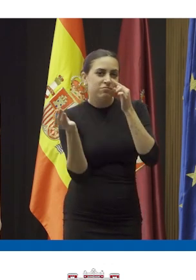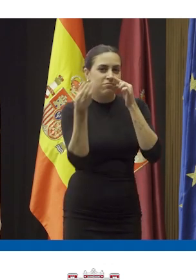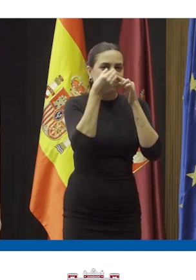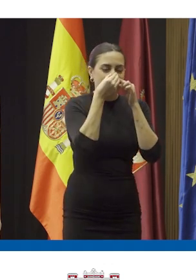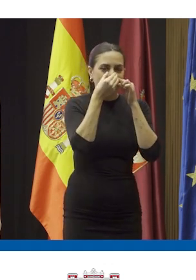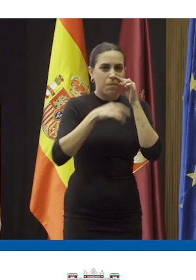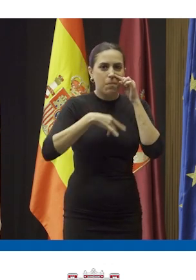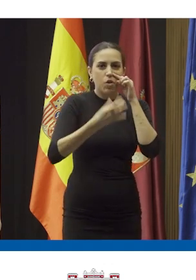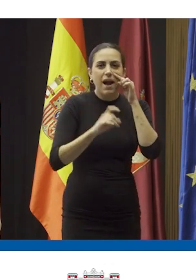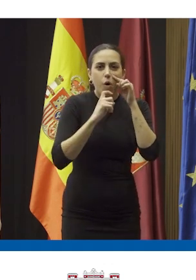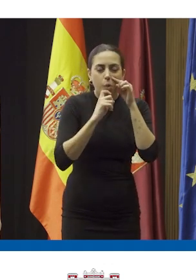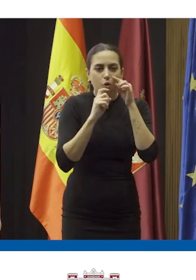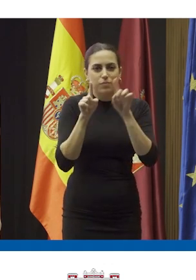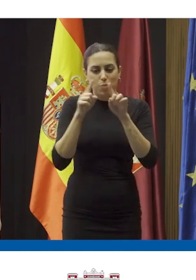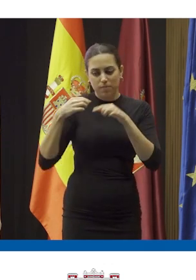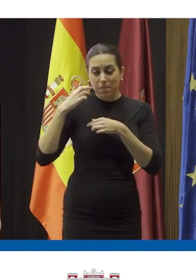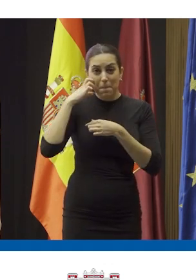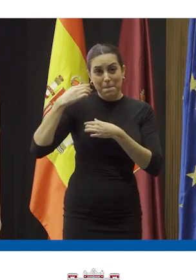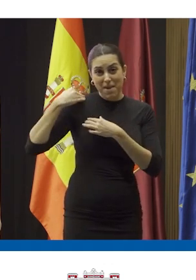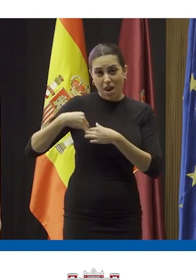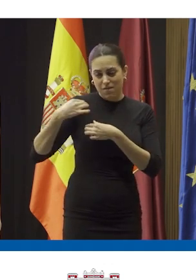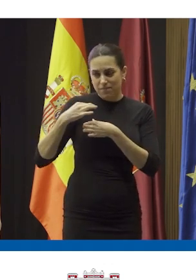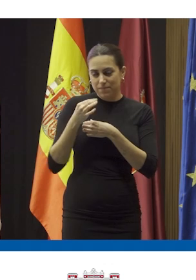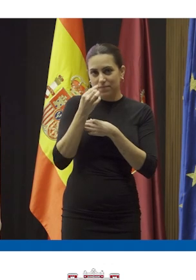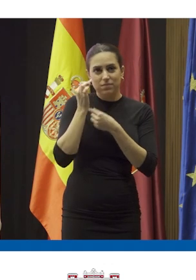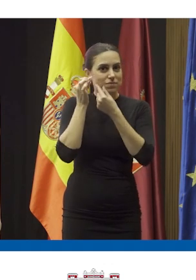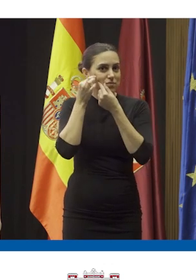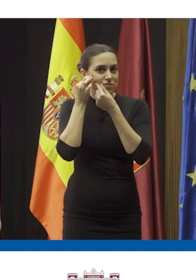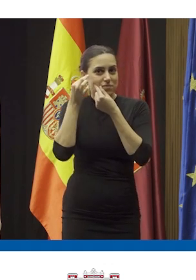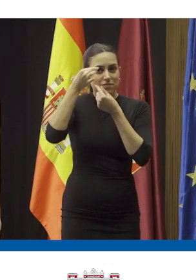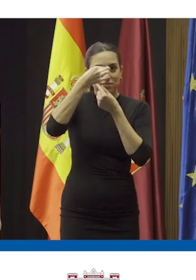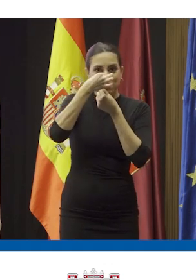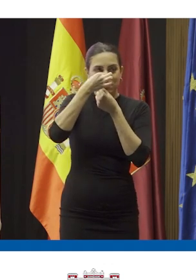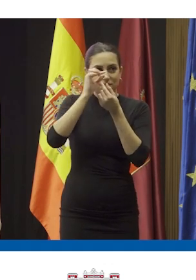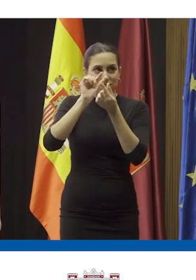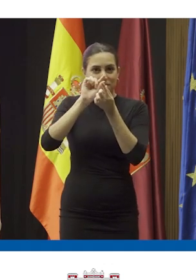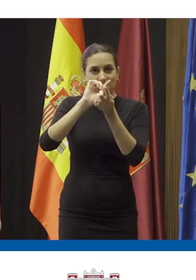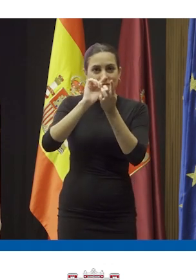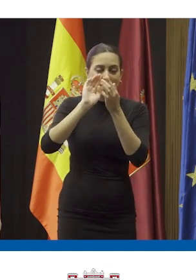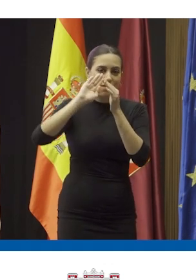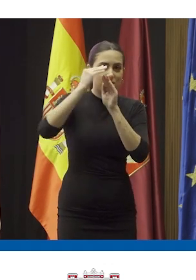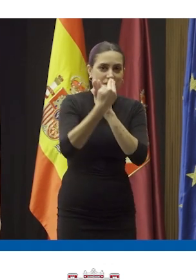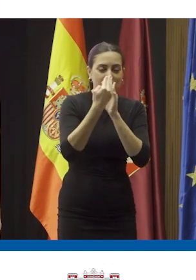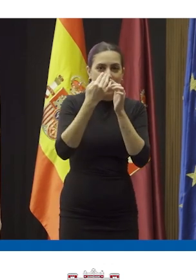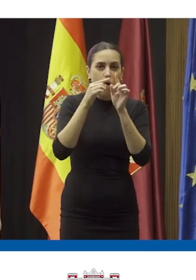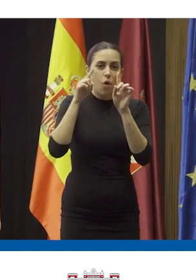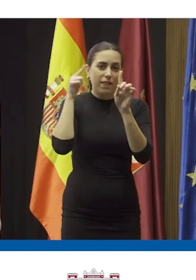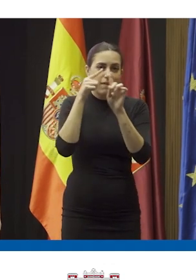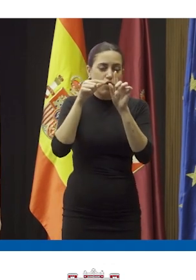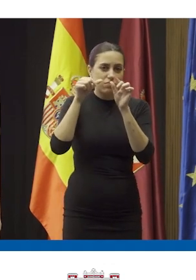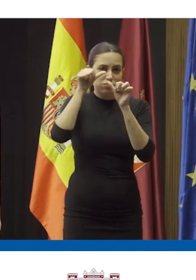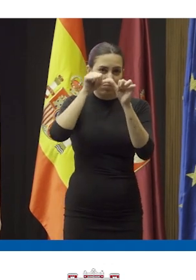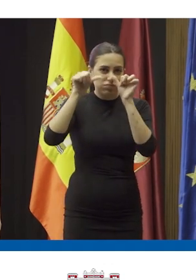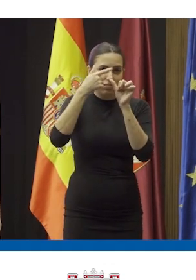de un injerto frontal, extraer una pieza frontal, voltearla y reconstruir la nariz. Eso data